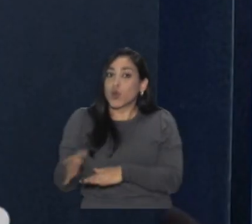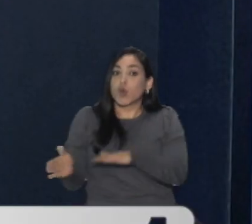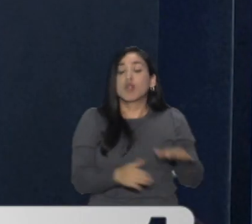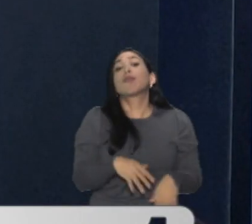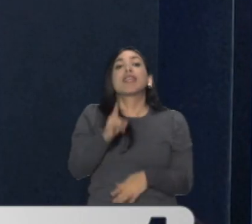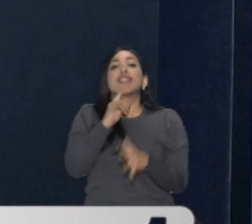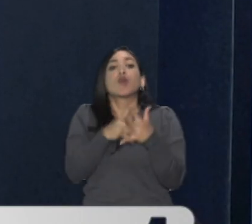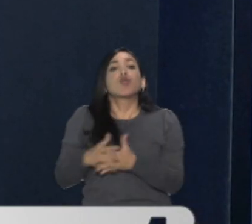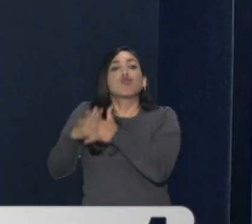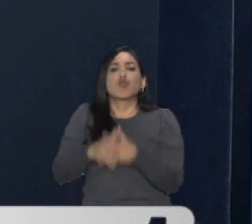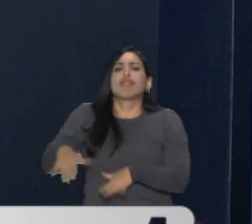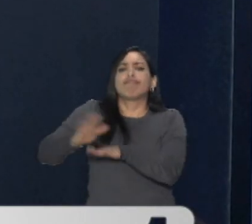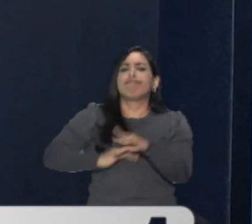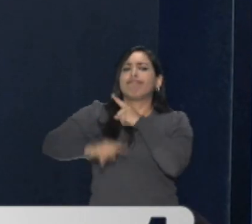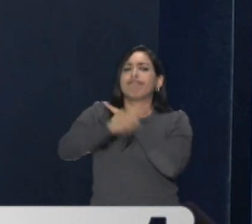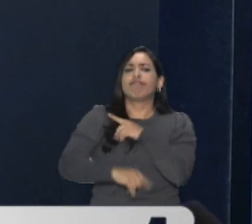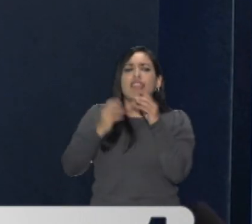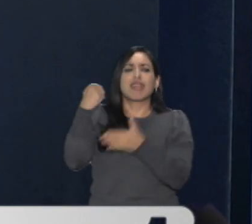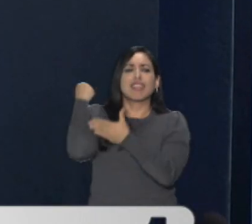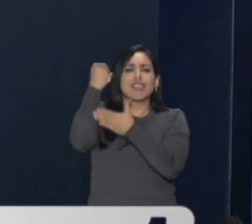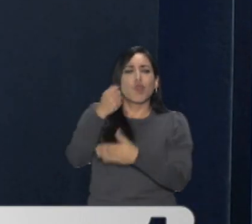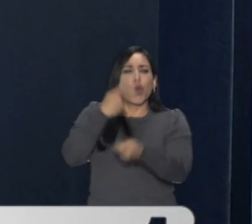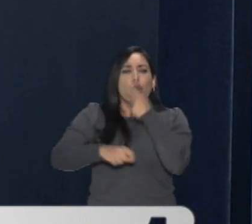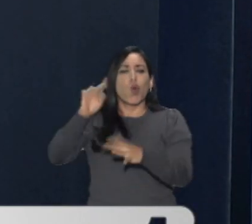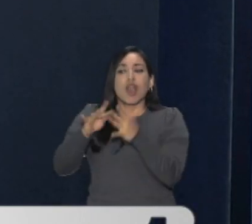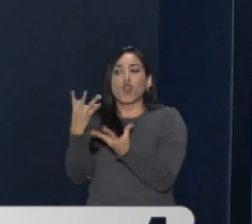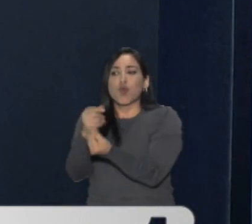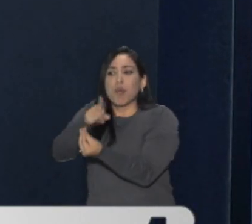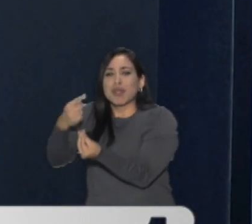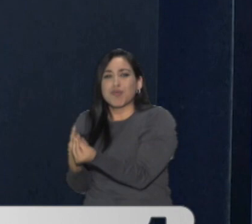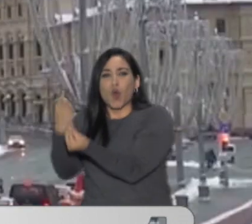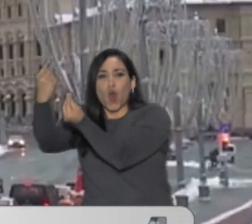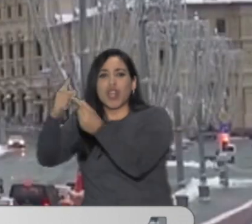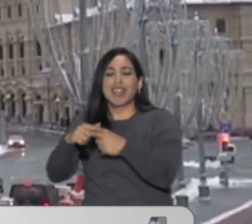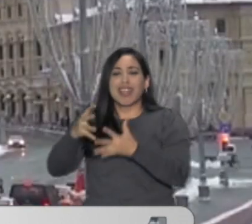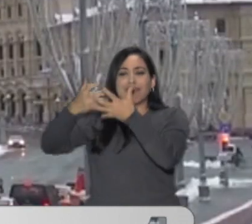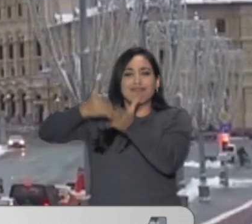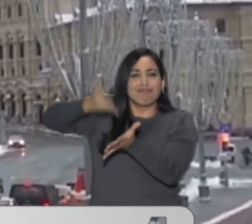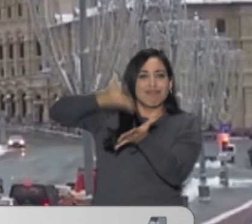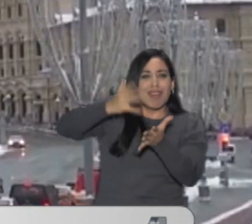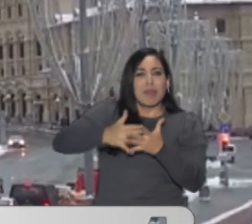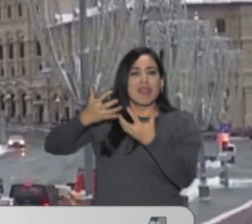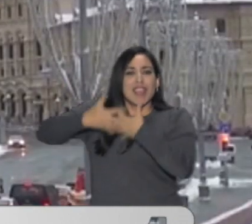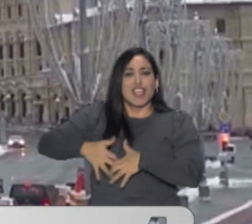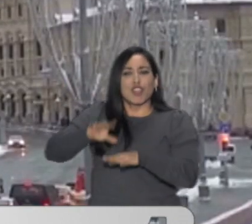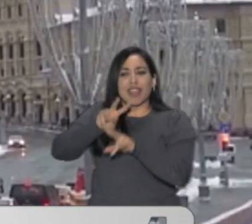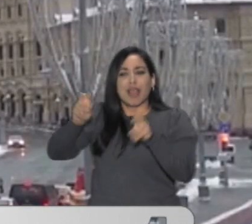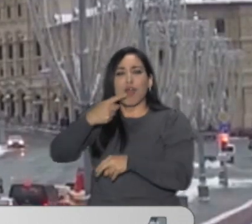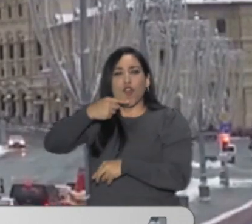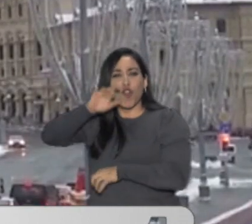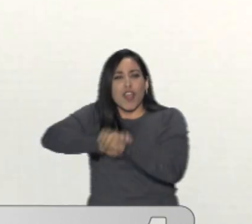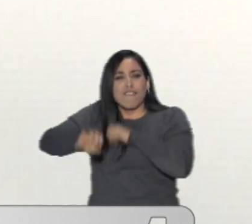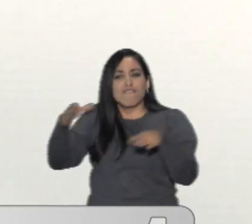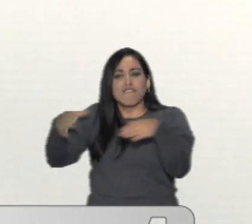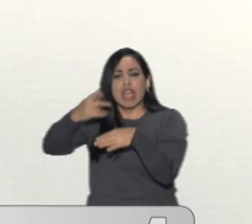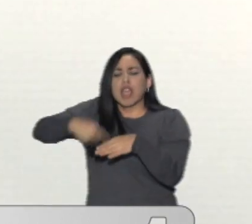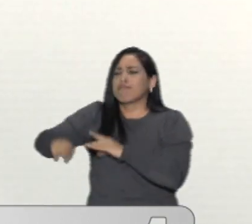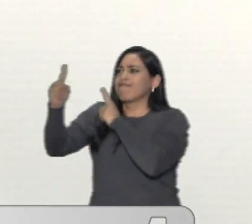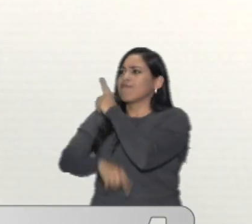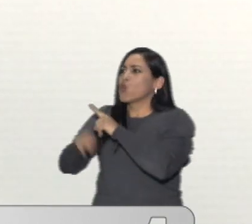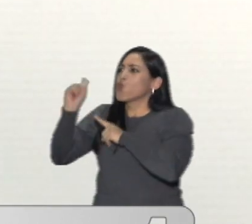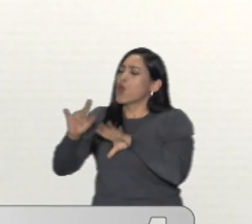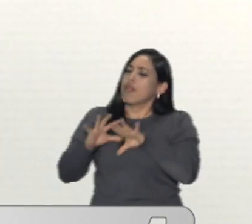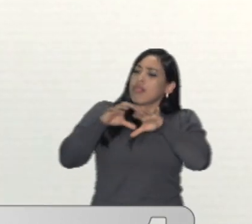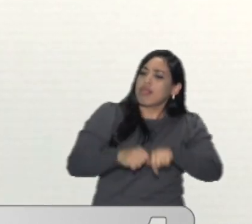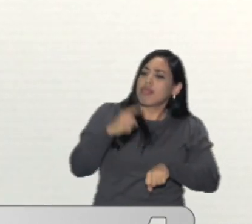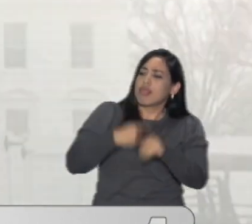Estados Unidos anunció nuevas sanciones financieras contra políticos, oligarcas y la industria de la defensa de Rusia como represalia a la invasión